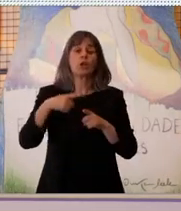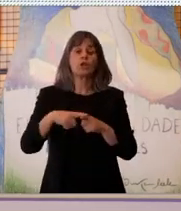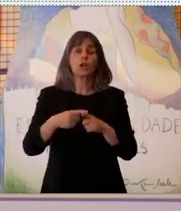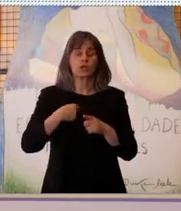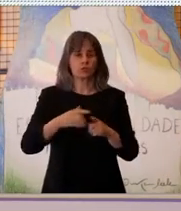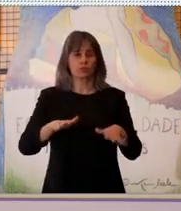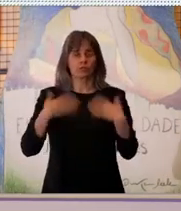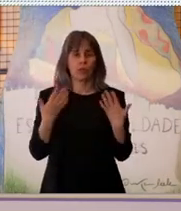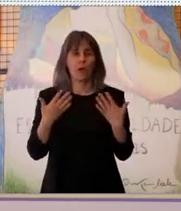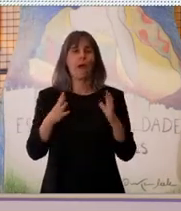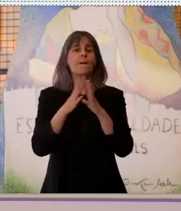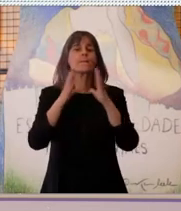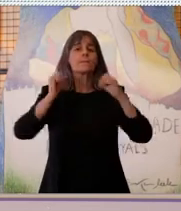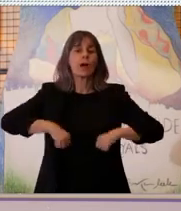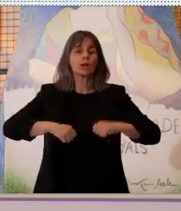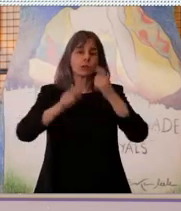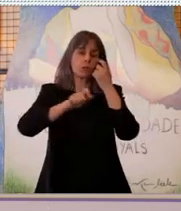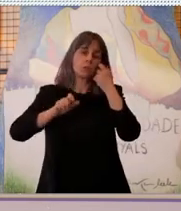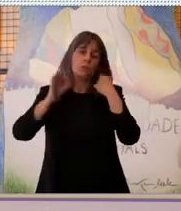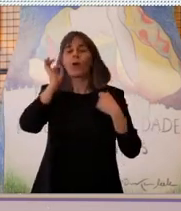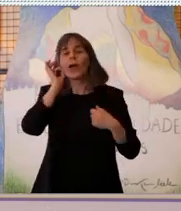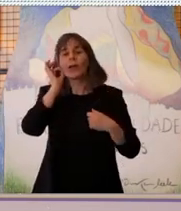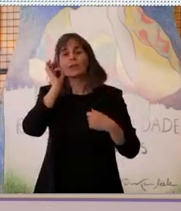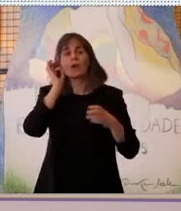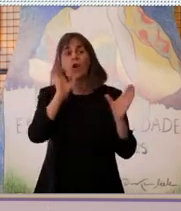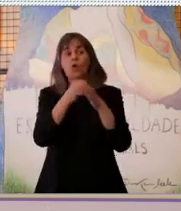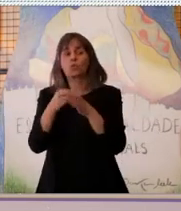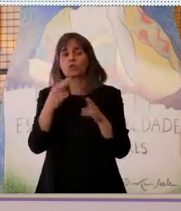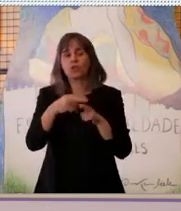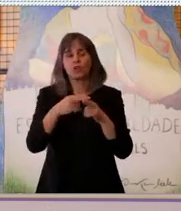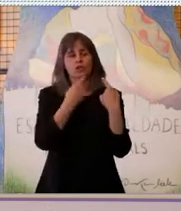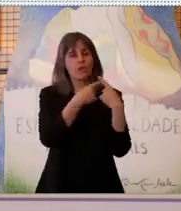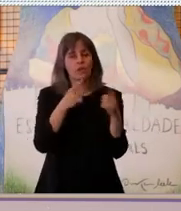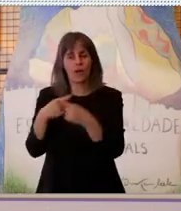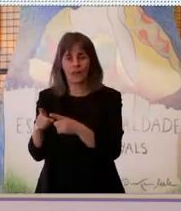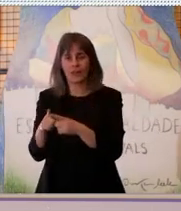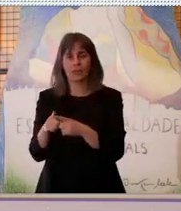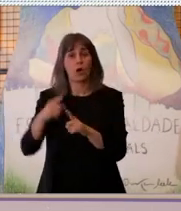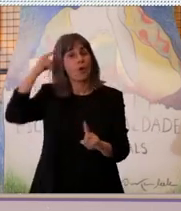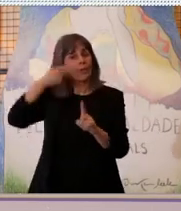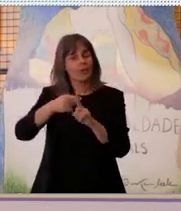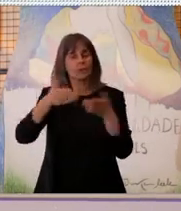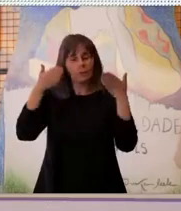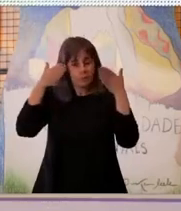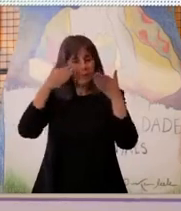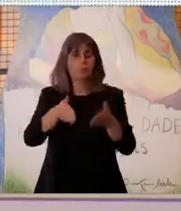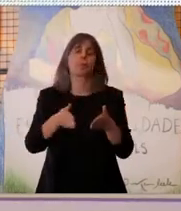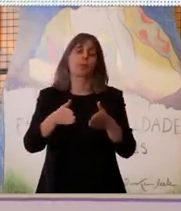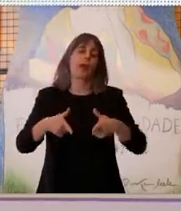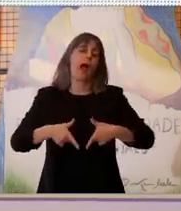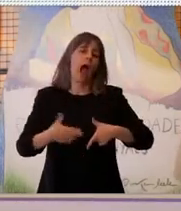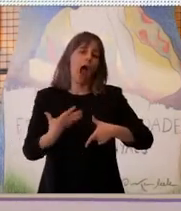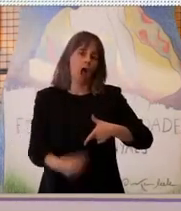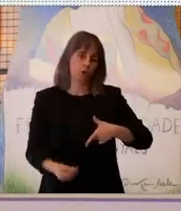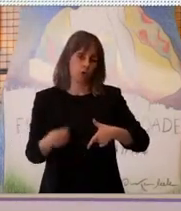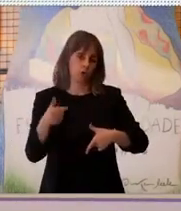los pactos entre mujeres de distintos partidos en pro de una agenda por ejemplo Pro derecho al aborto pero es que